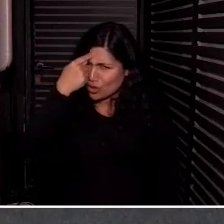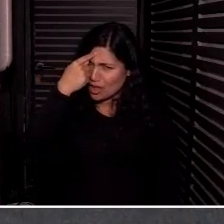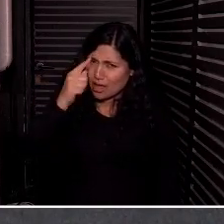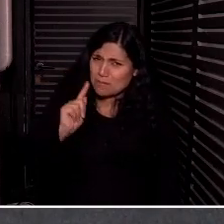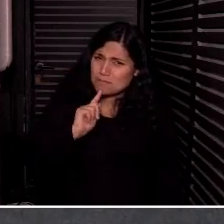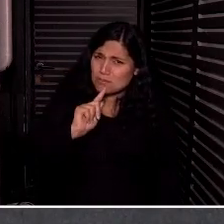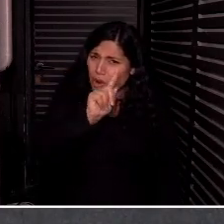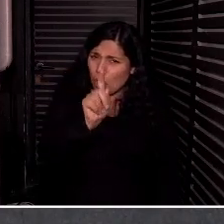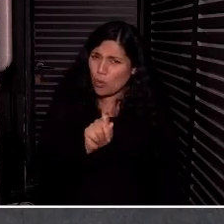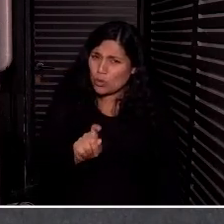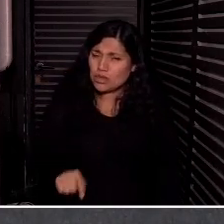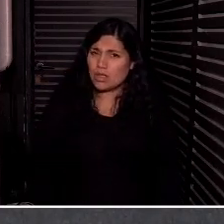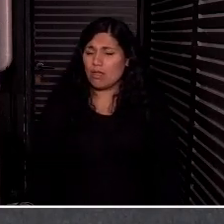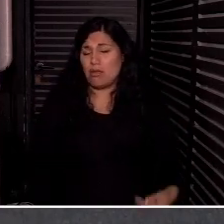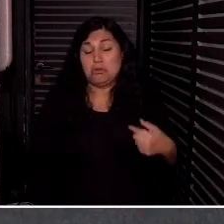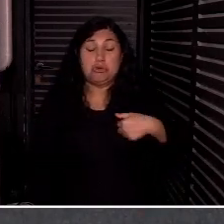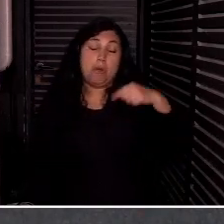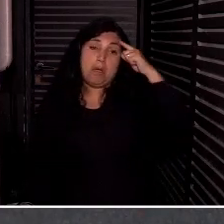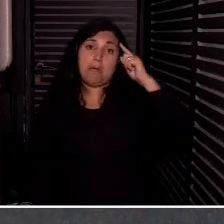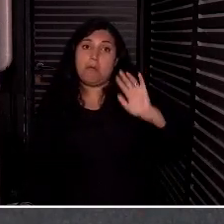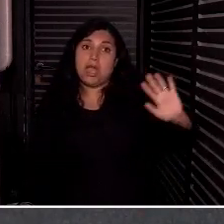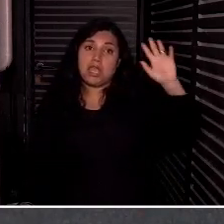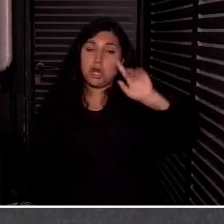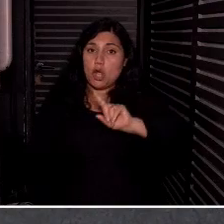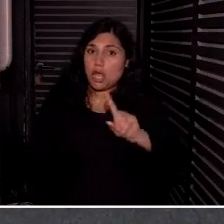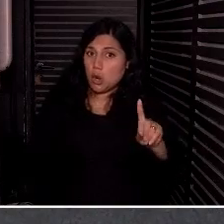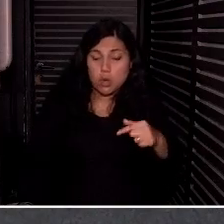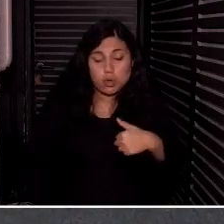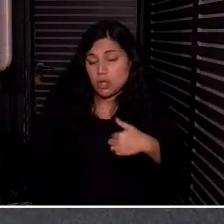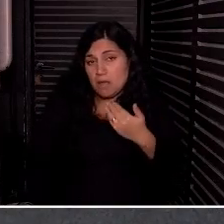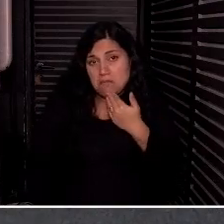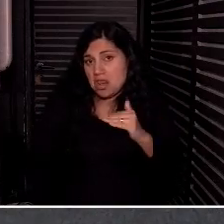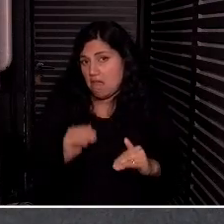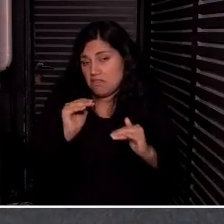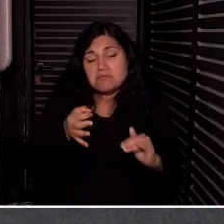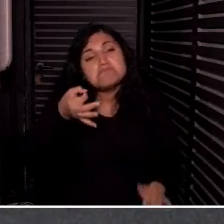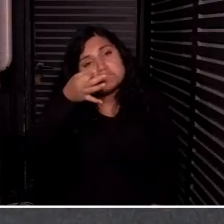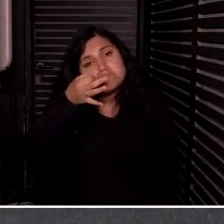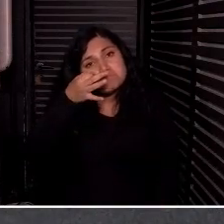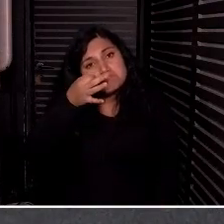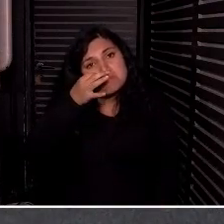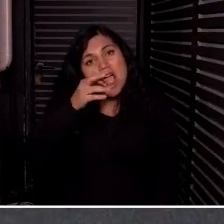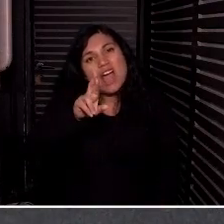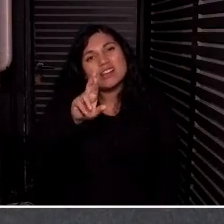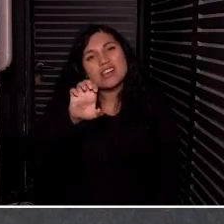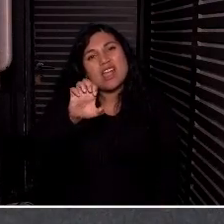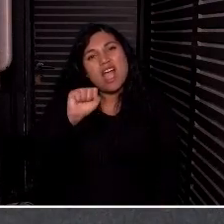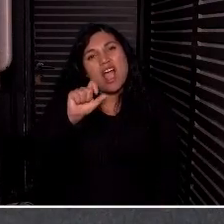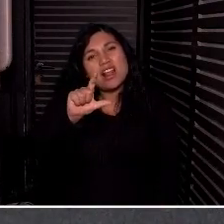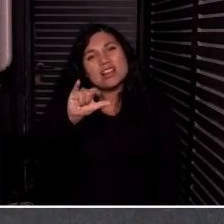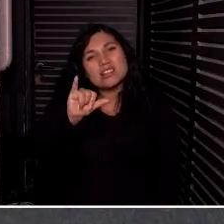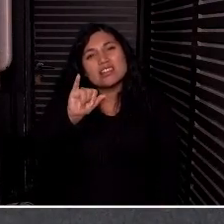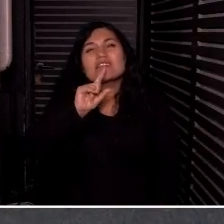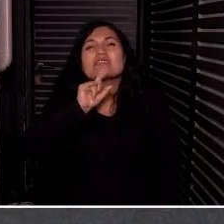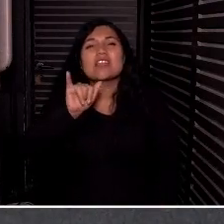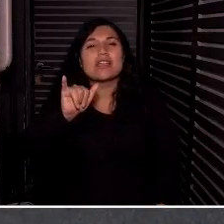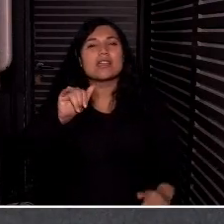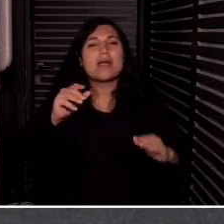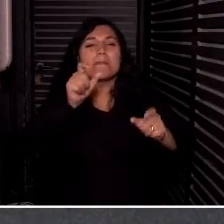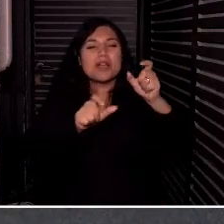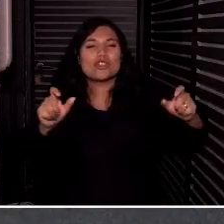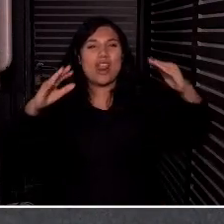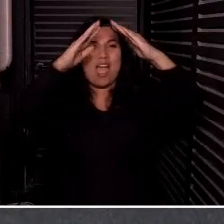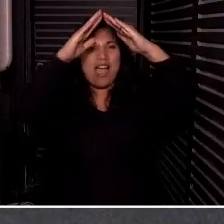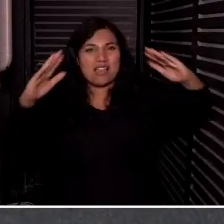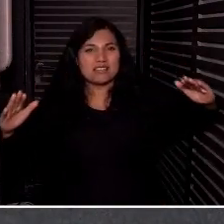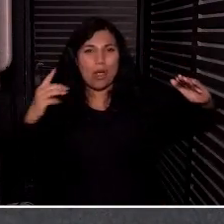imagino que no Yo también veo ese tipo de programas me imagino que no Entonces la pregunta es inversa qué están